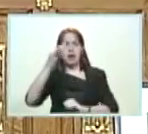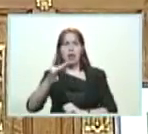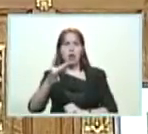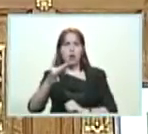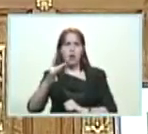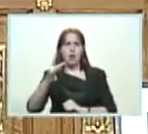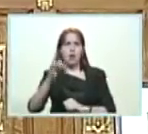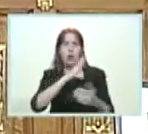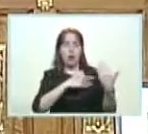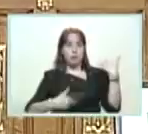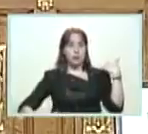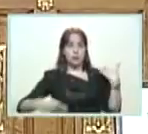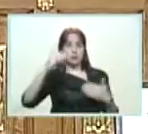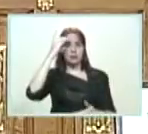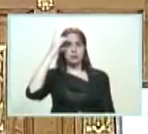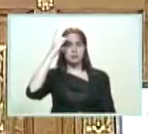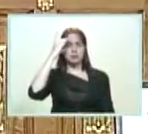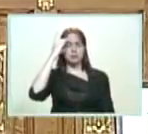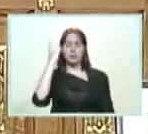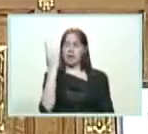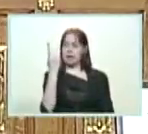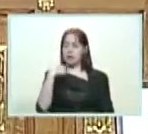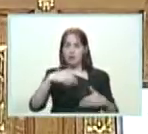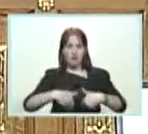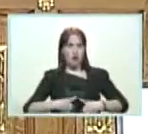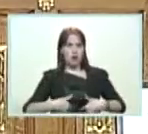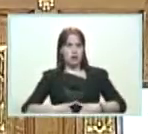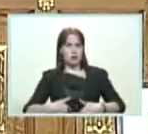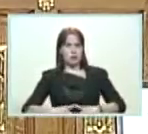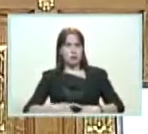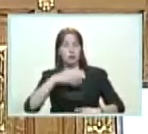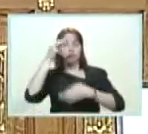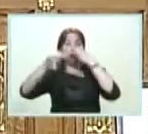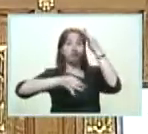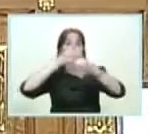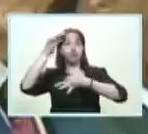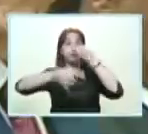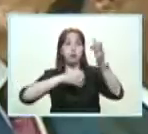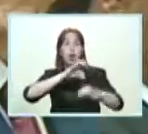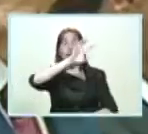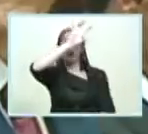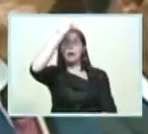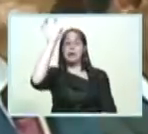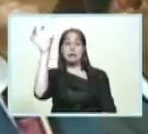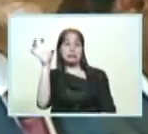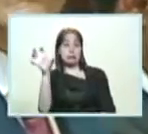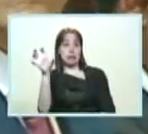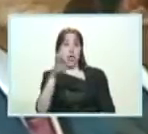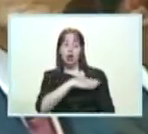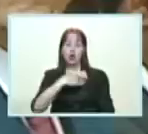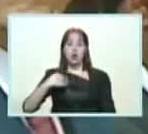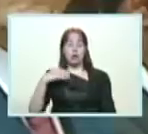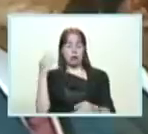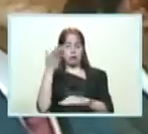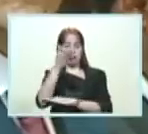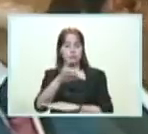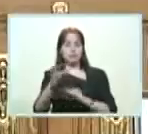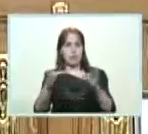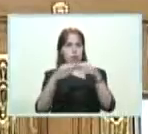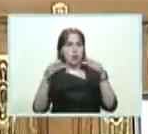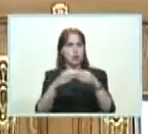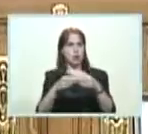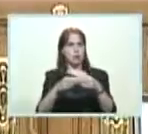con la presidenta constituyente ayer hicieron un gran esfuerzo para explicarlo a los países del mundo. Por eso yo quiero ir a la reunión de la